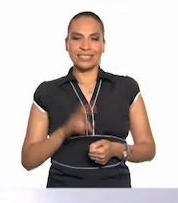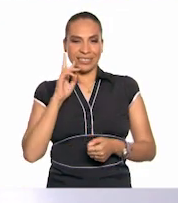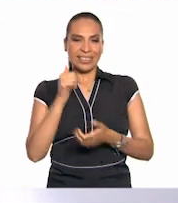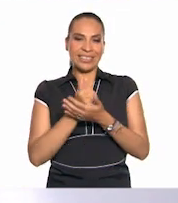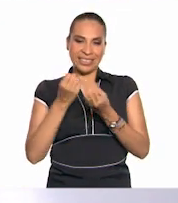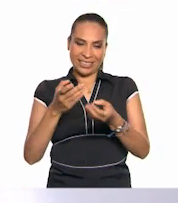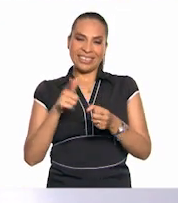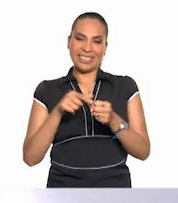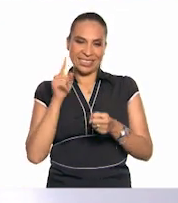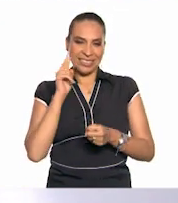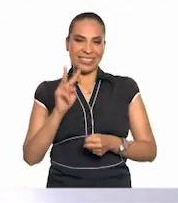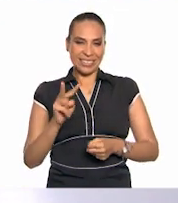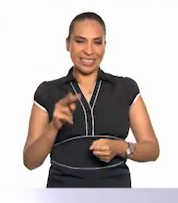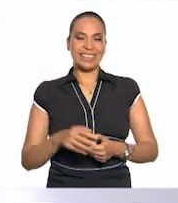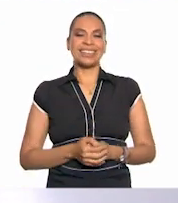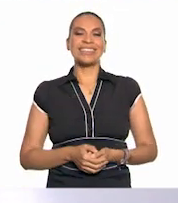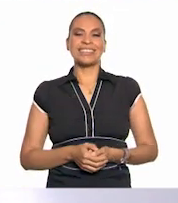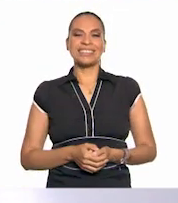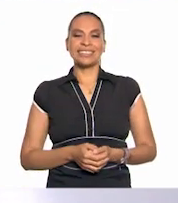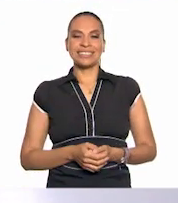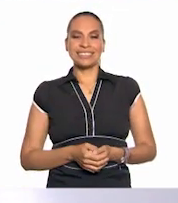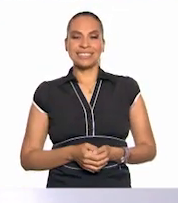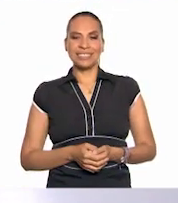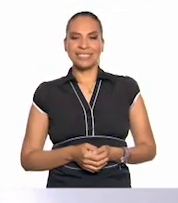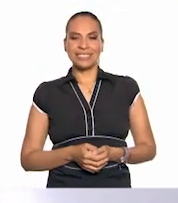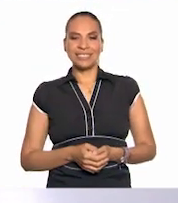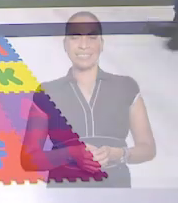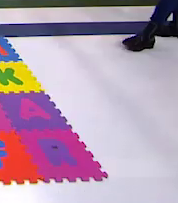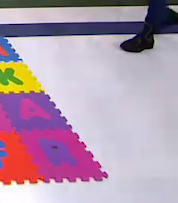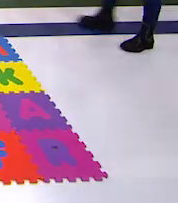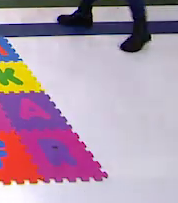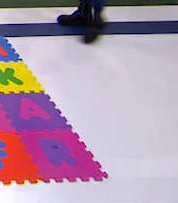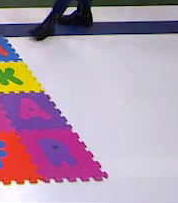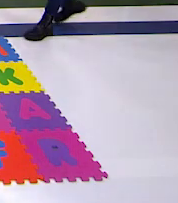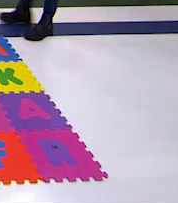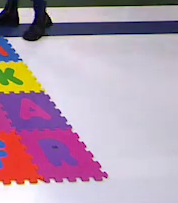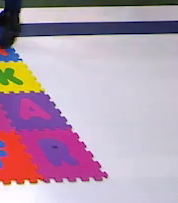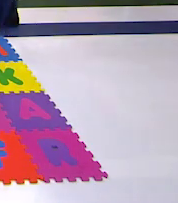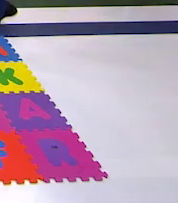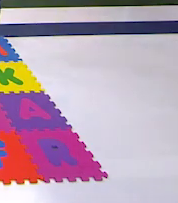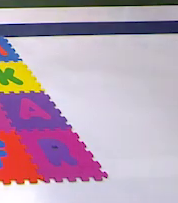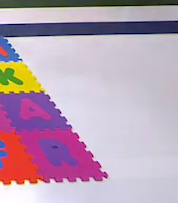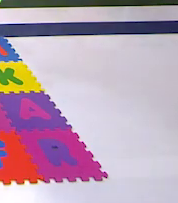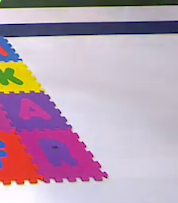azul. Ay, gracias. Muy bien, y yo este verdecito. Vamos. Y vamos. Mire,